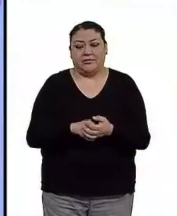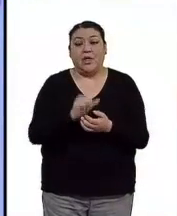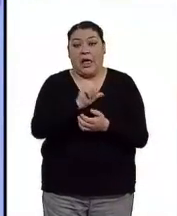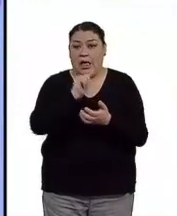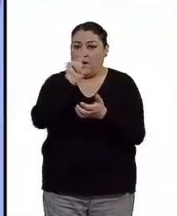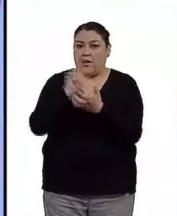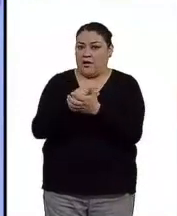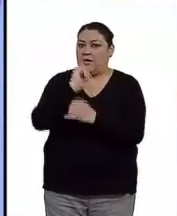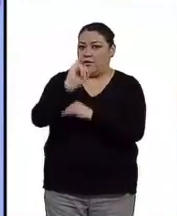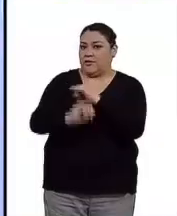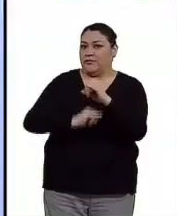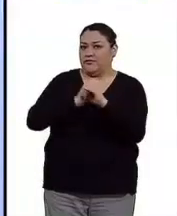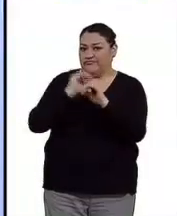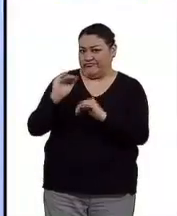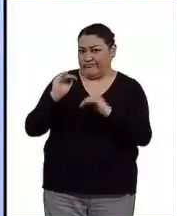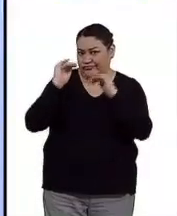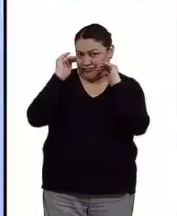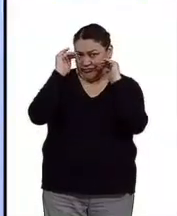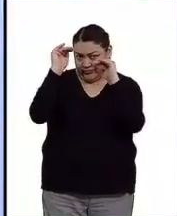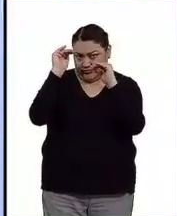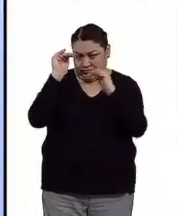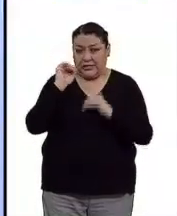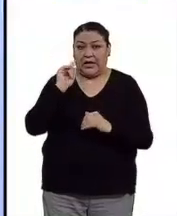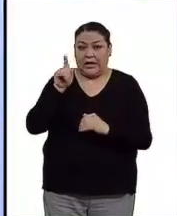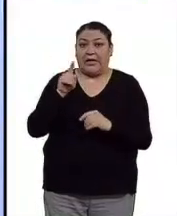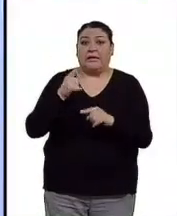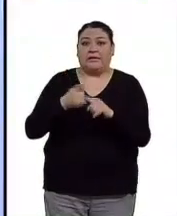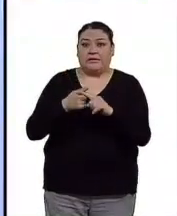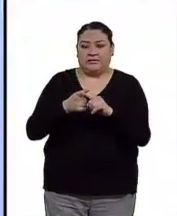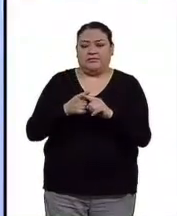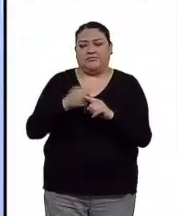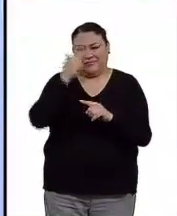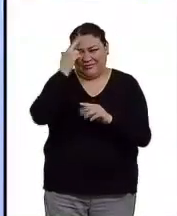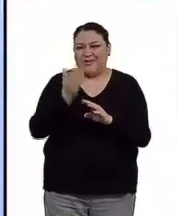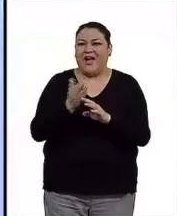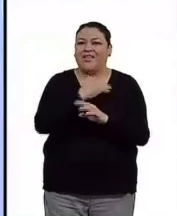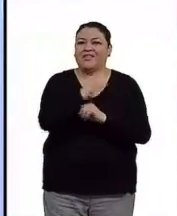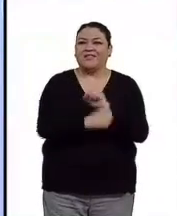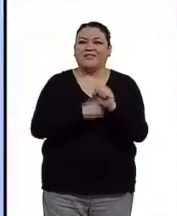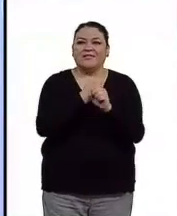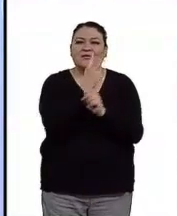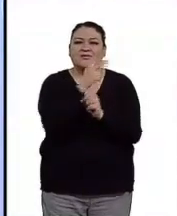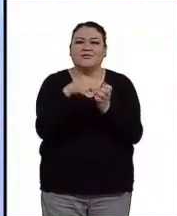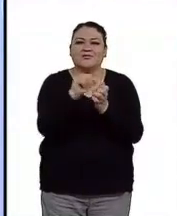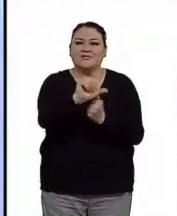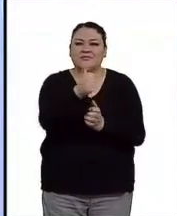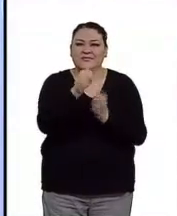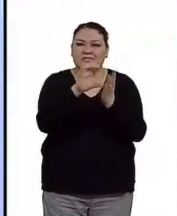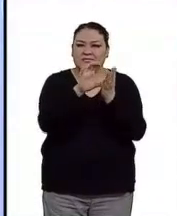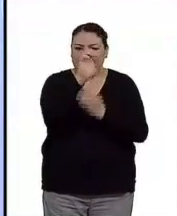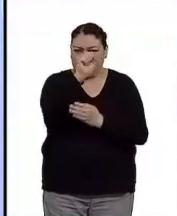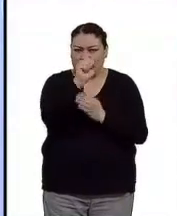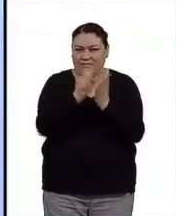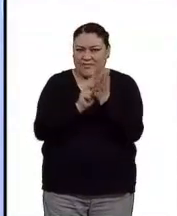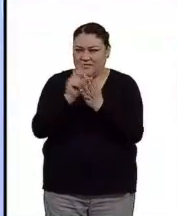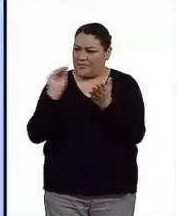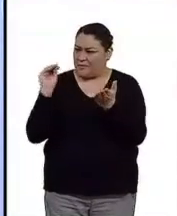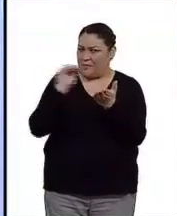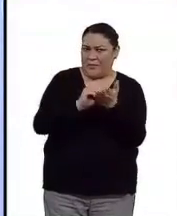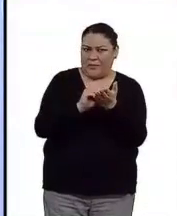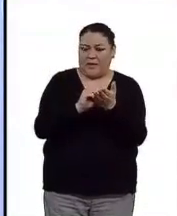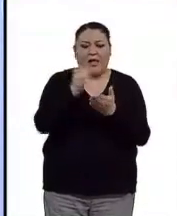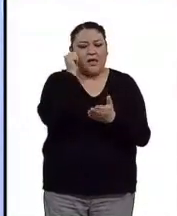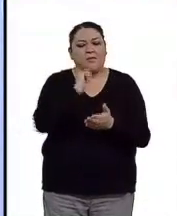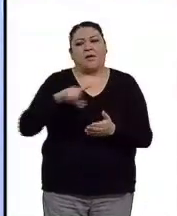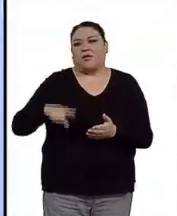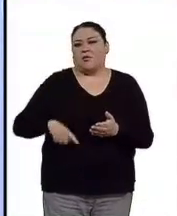que evidentemente, de acuerdo a la reforma en derechos humanos del 2011, en donde el Estado está obligado ya a